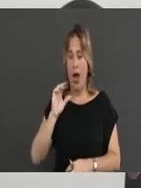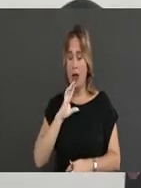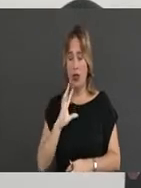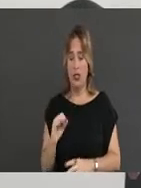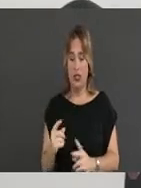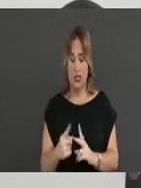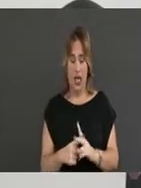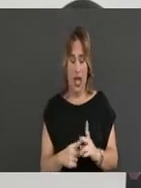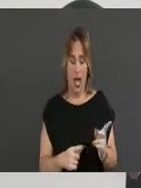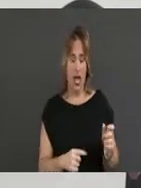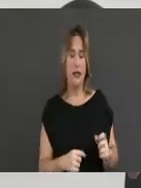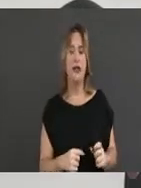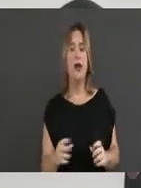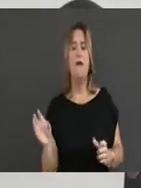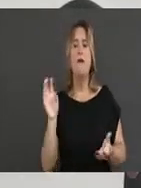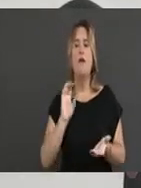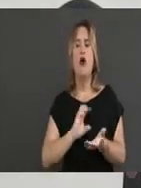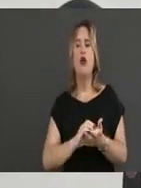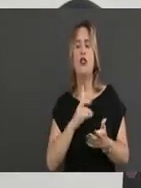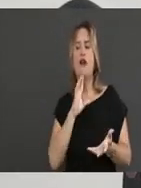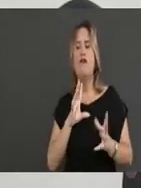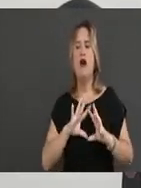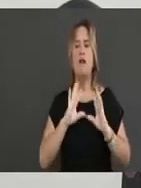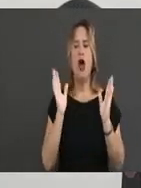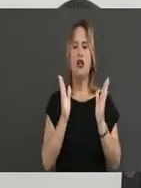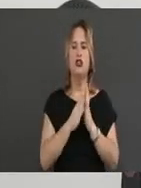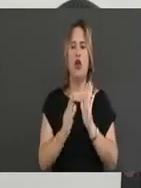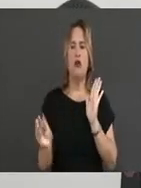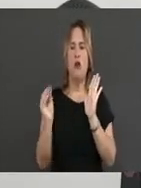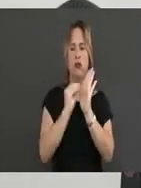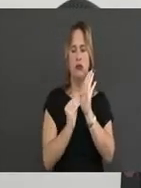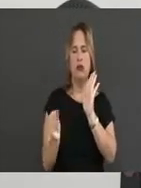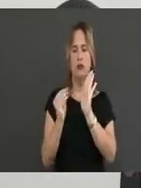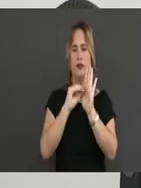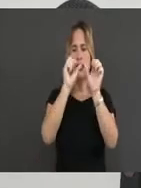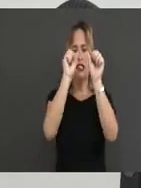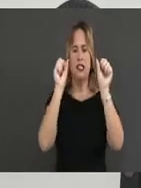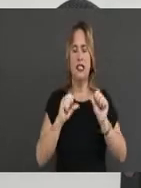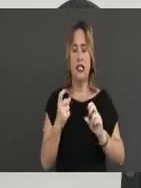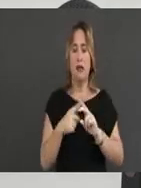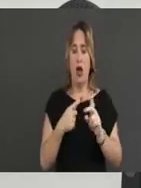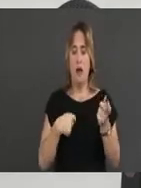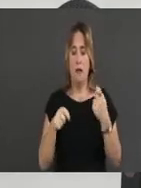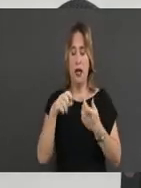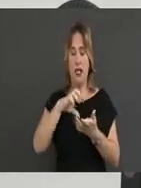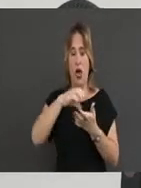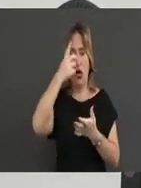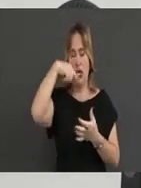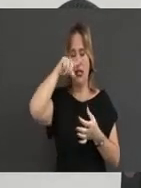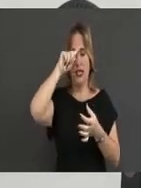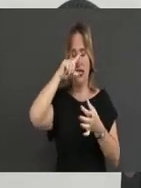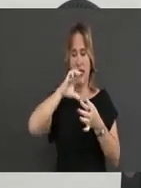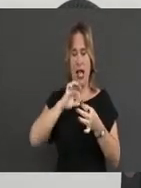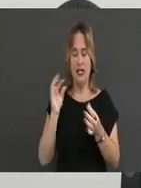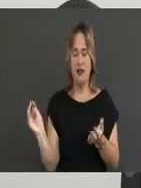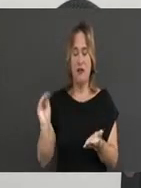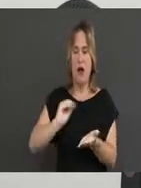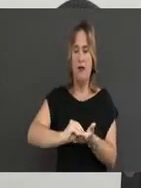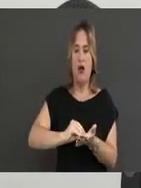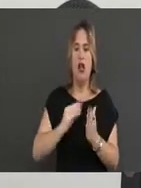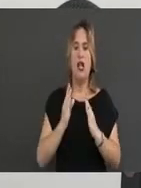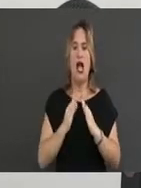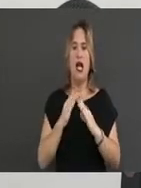están poniendo en el sistema todos los códigos QR, y aparte de los puntos de venta de gas licuado, vamos a incorporar las